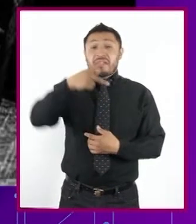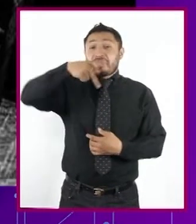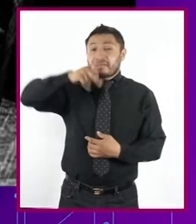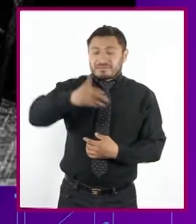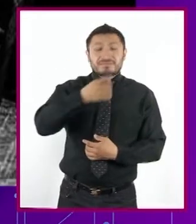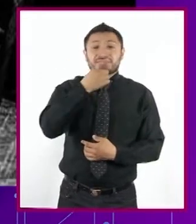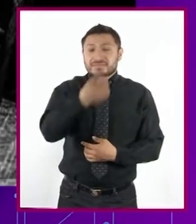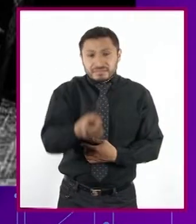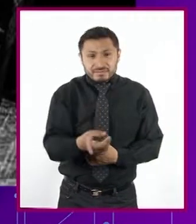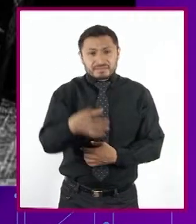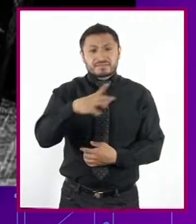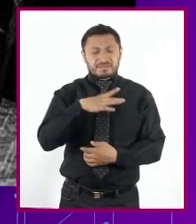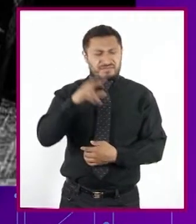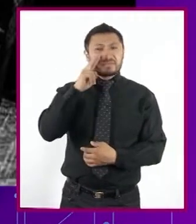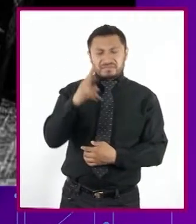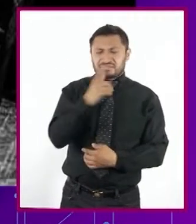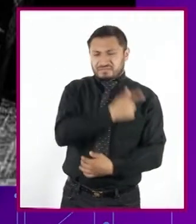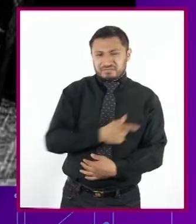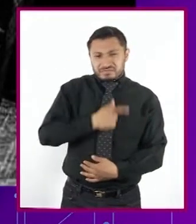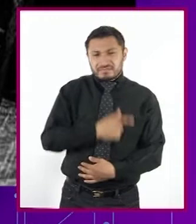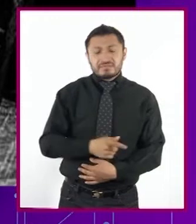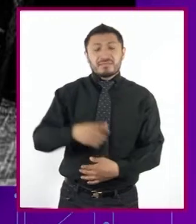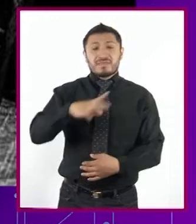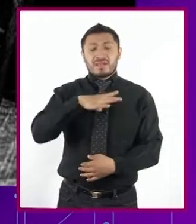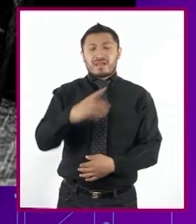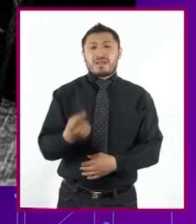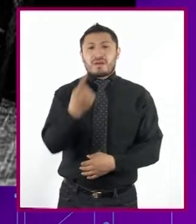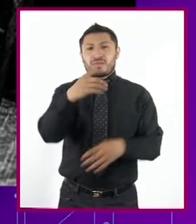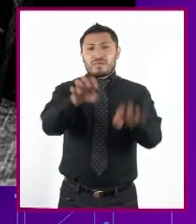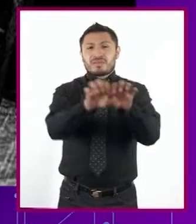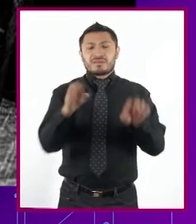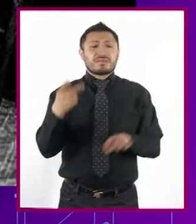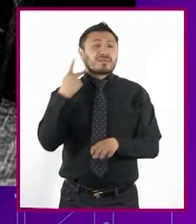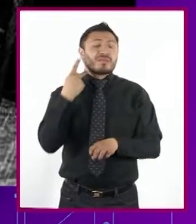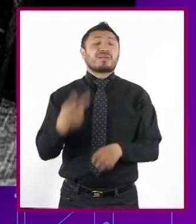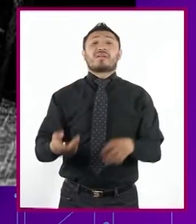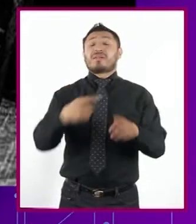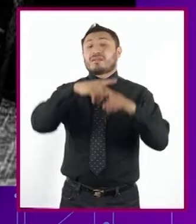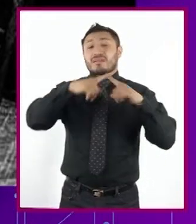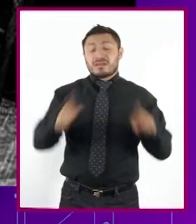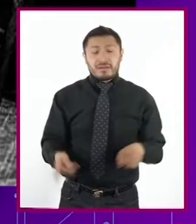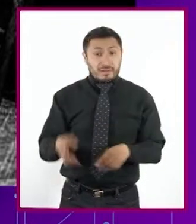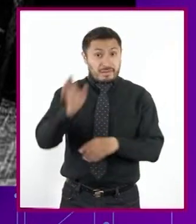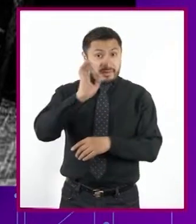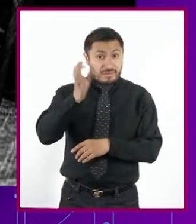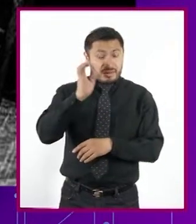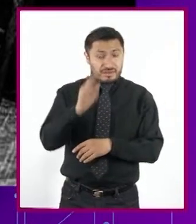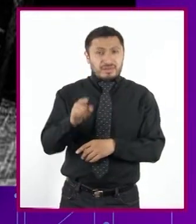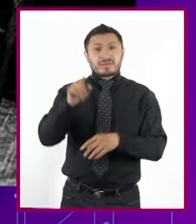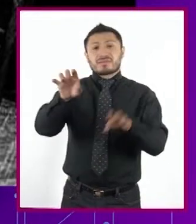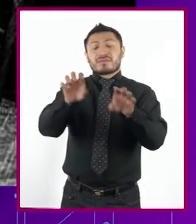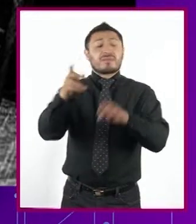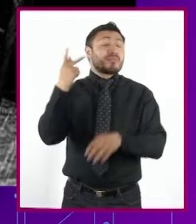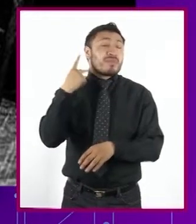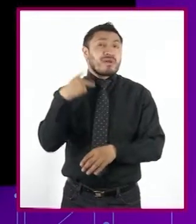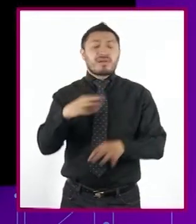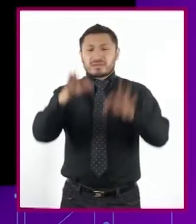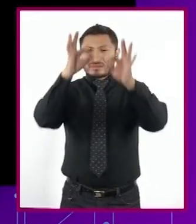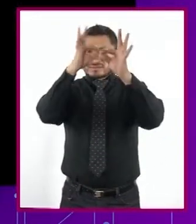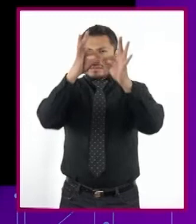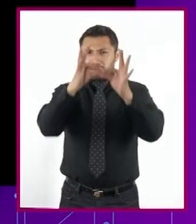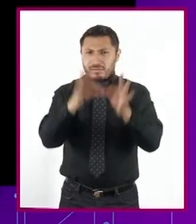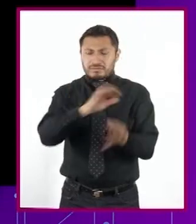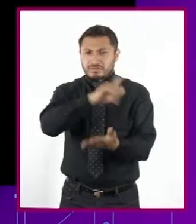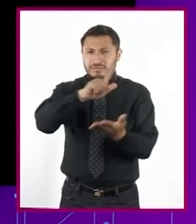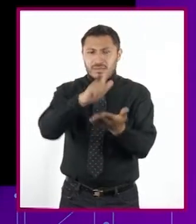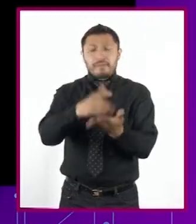que vería con agrado la aparición de un partido opositor, siempre que la contienda política se mantuviera en los cauces